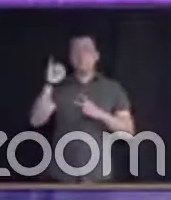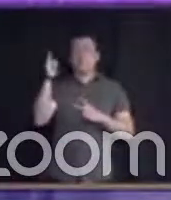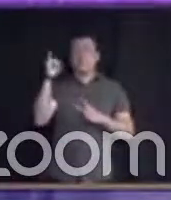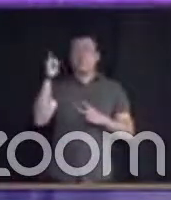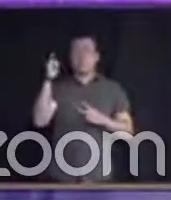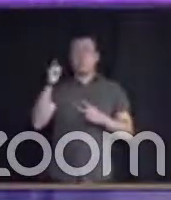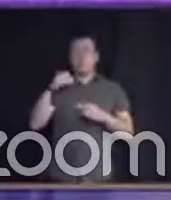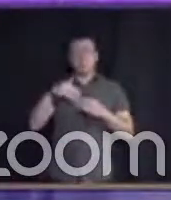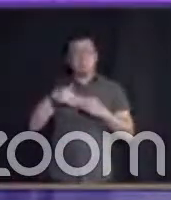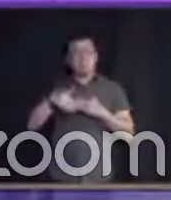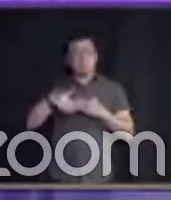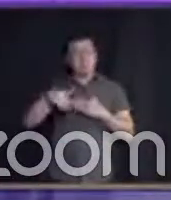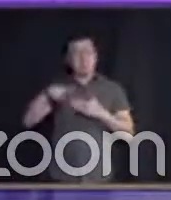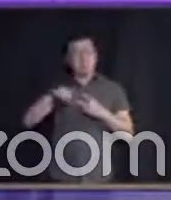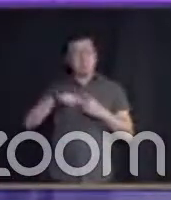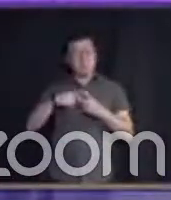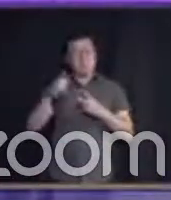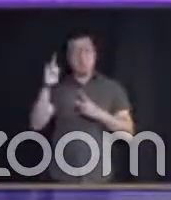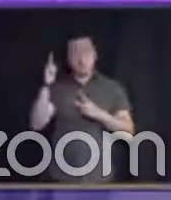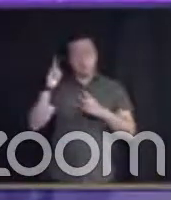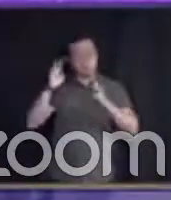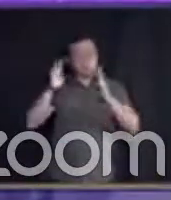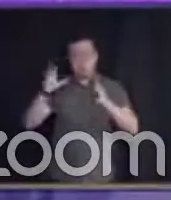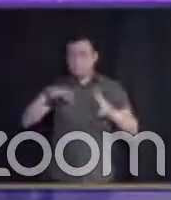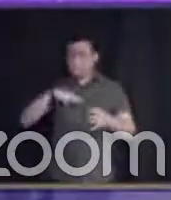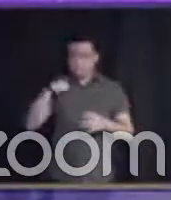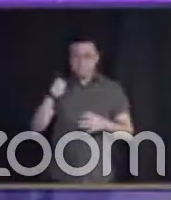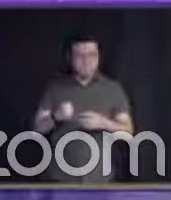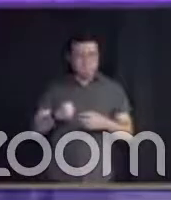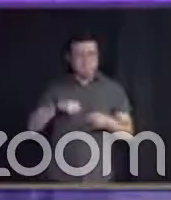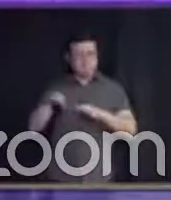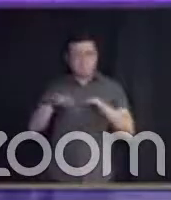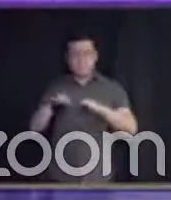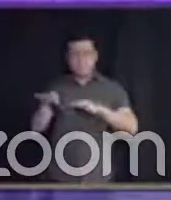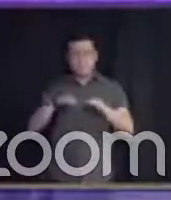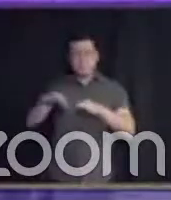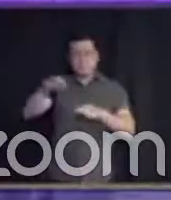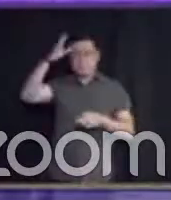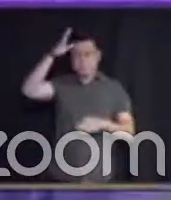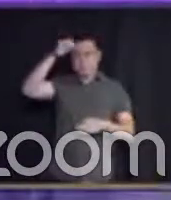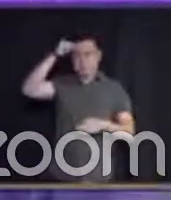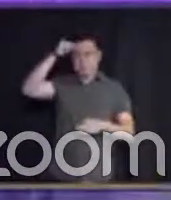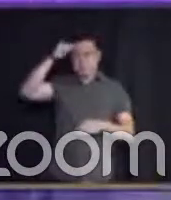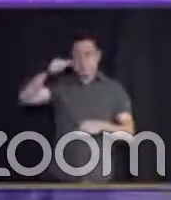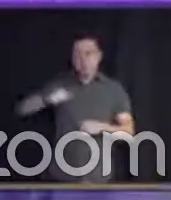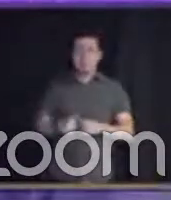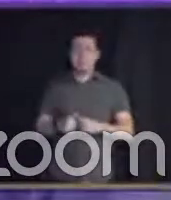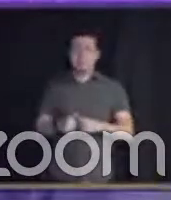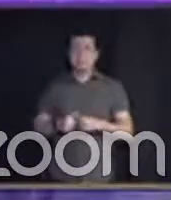para agarrar vuelito, julio para ponerse ya las pilas en serio. ¿Estamos?